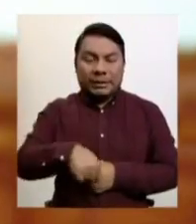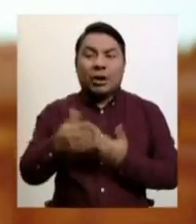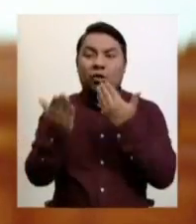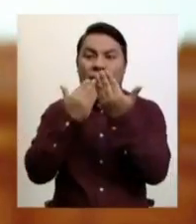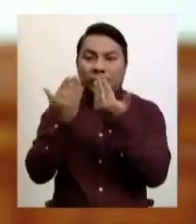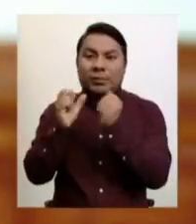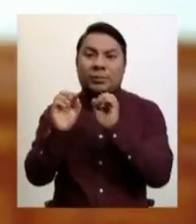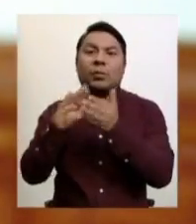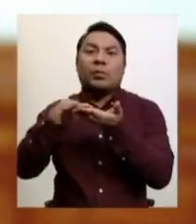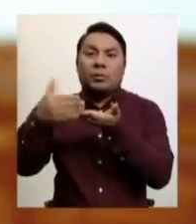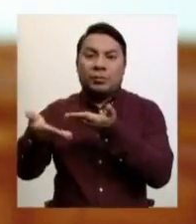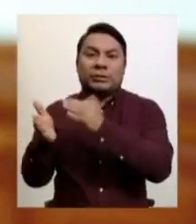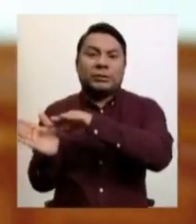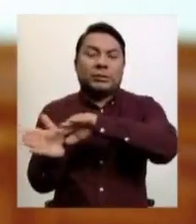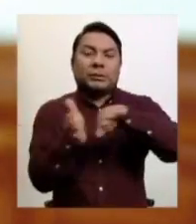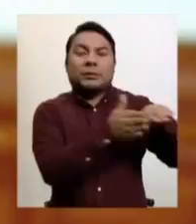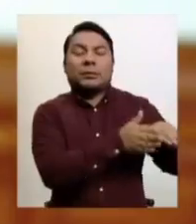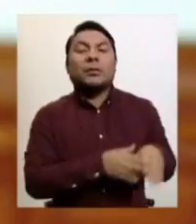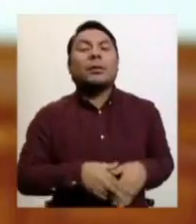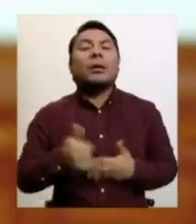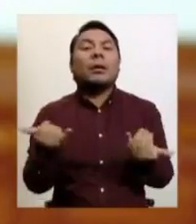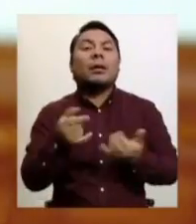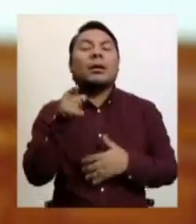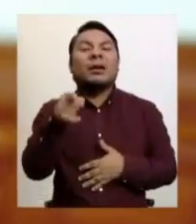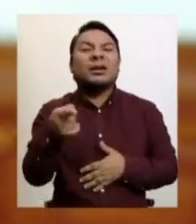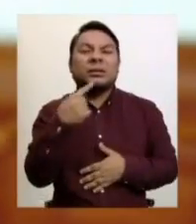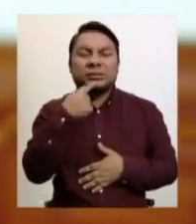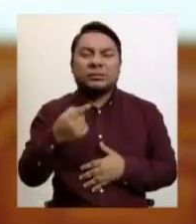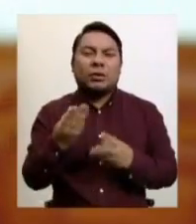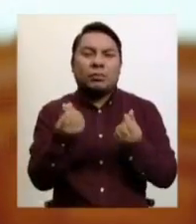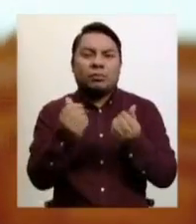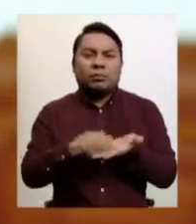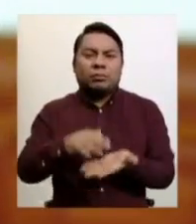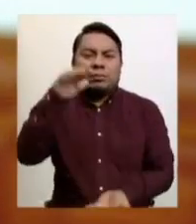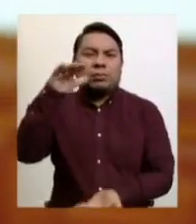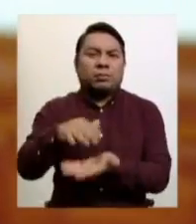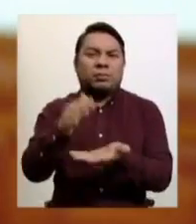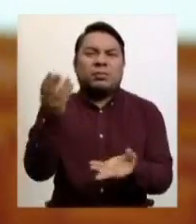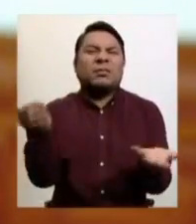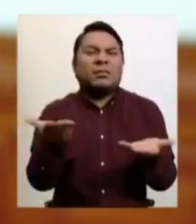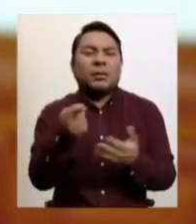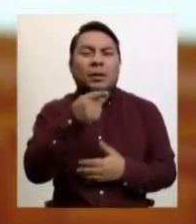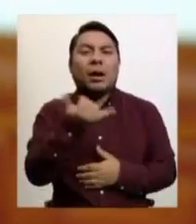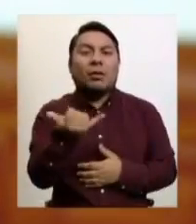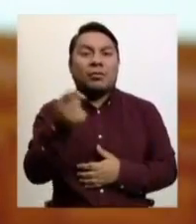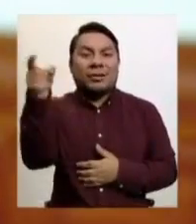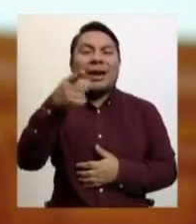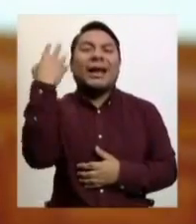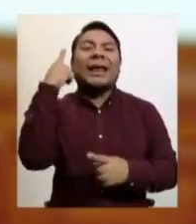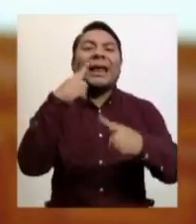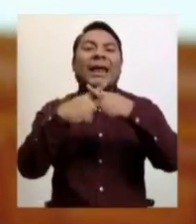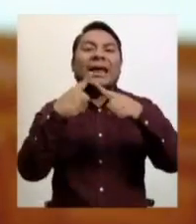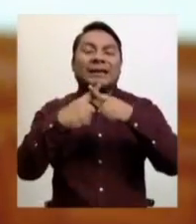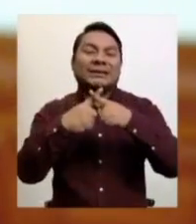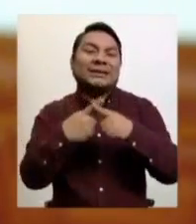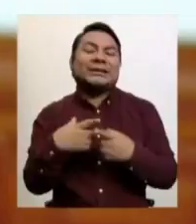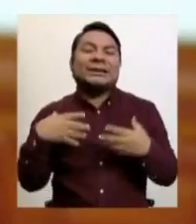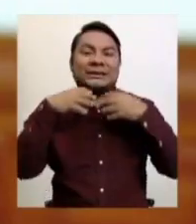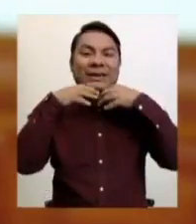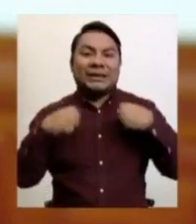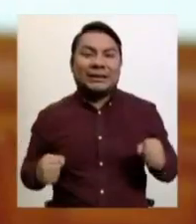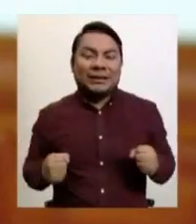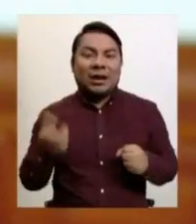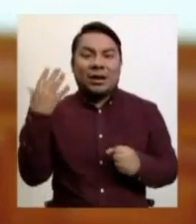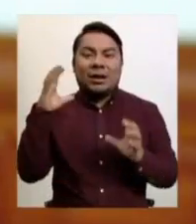otros temas sobre un presunto delito de desbalance patrimonial. Hoy declaró como investigado el exsecretario general de Fuerza Popular,